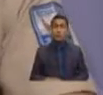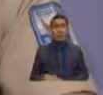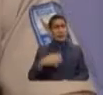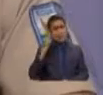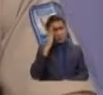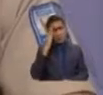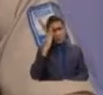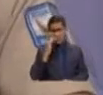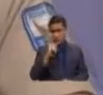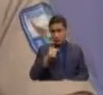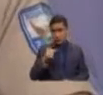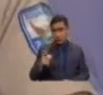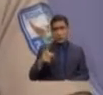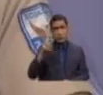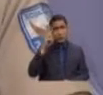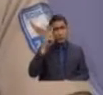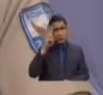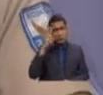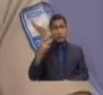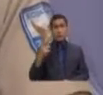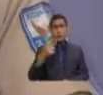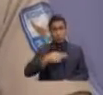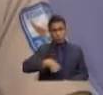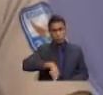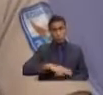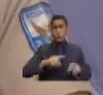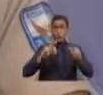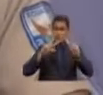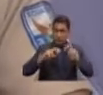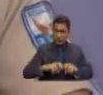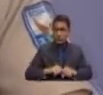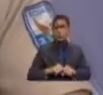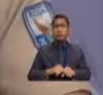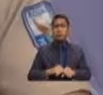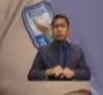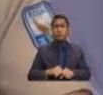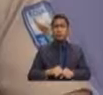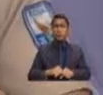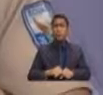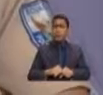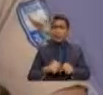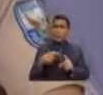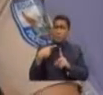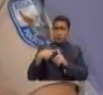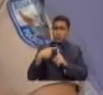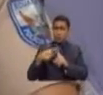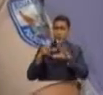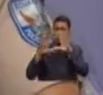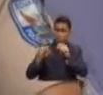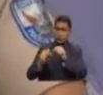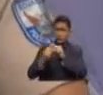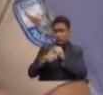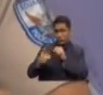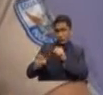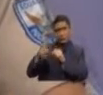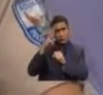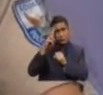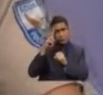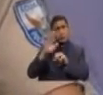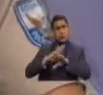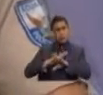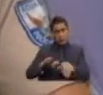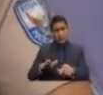y operamos con todo, con contundencia y obtenemos resultados positivos, caen ciertos delincuentes que